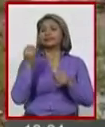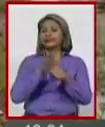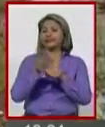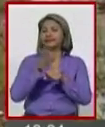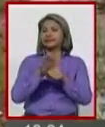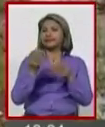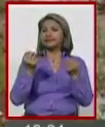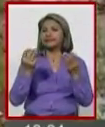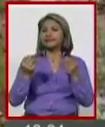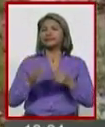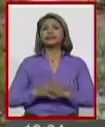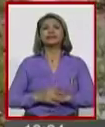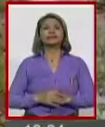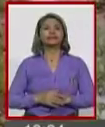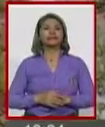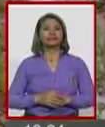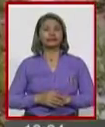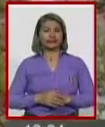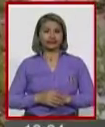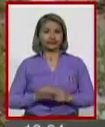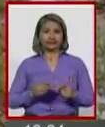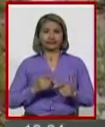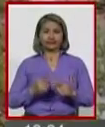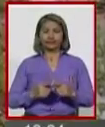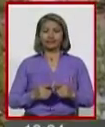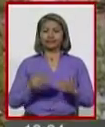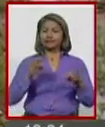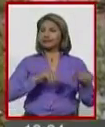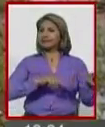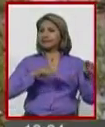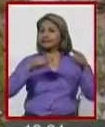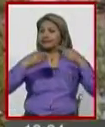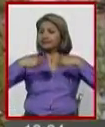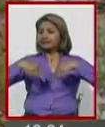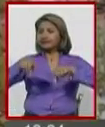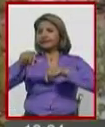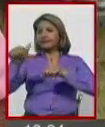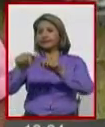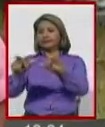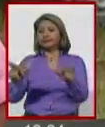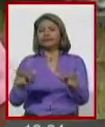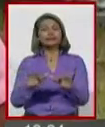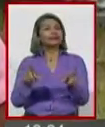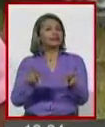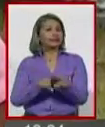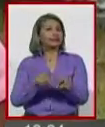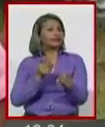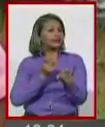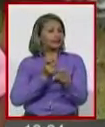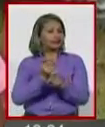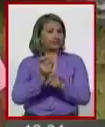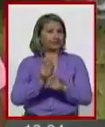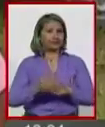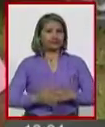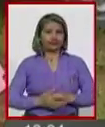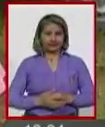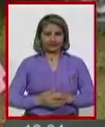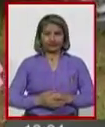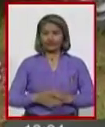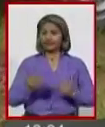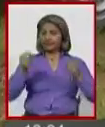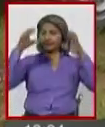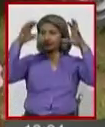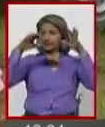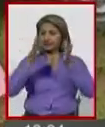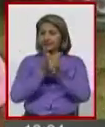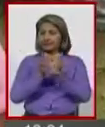bastante extensivo, ¿no? Bastante agua y bueno, y de ahí nos trasladamos a otro lado, a otro barrio, que también han sido afectados, ¿no? Porque ha sido una